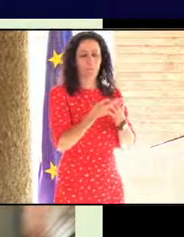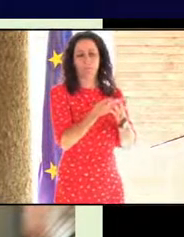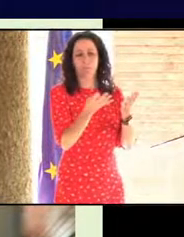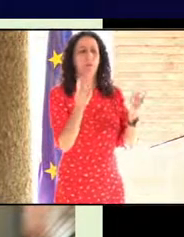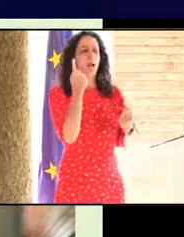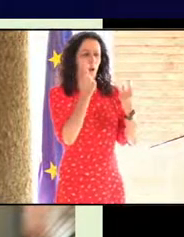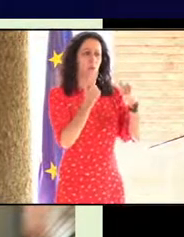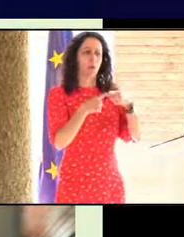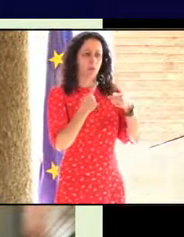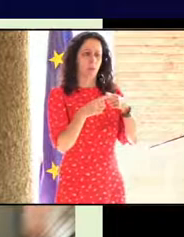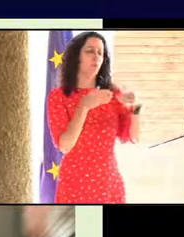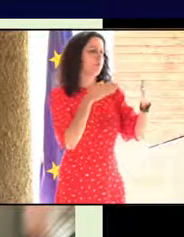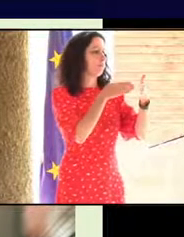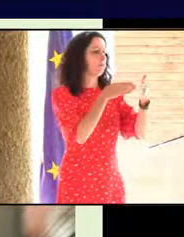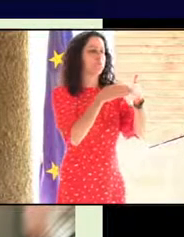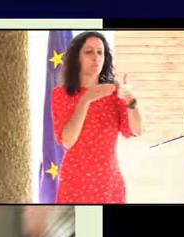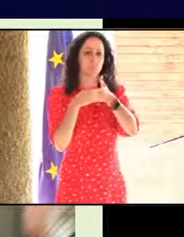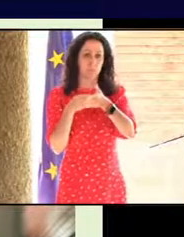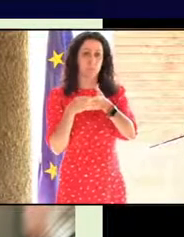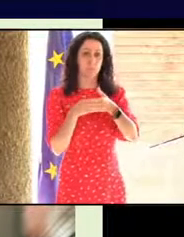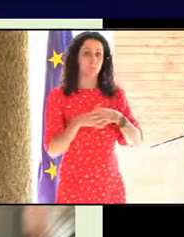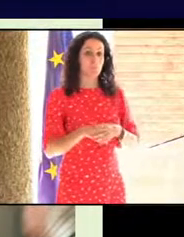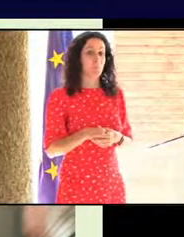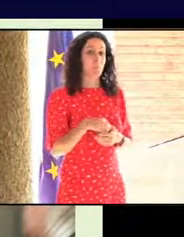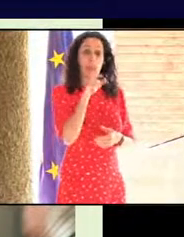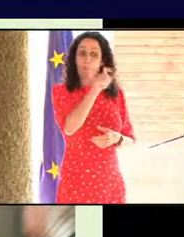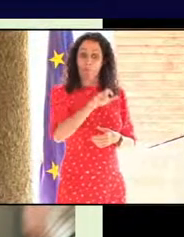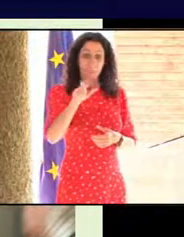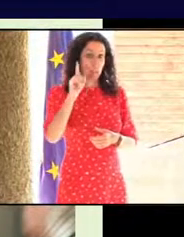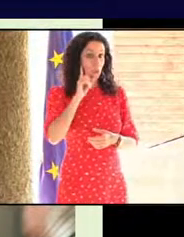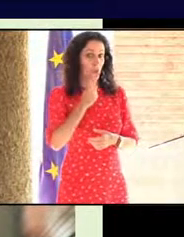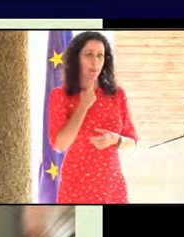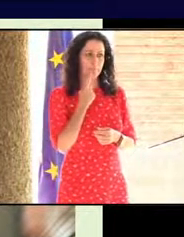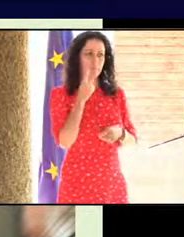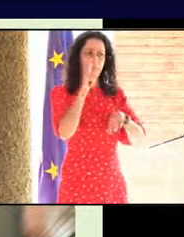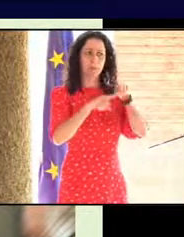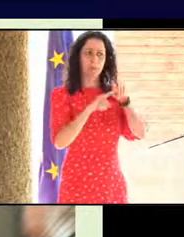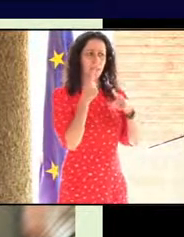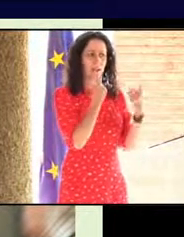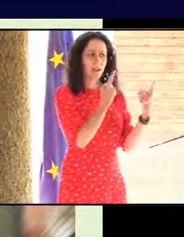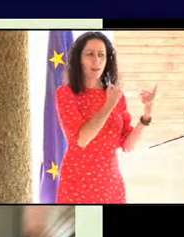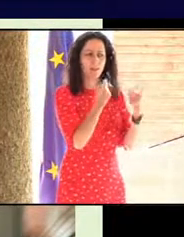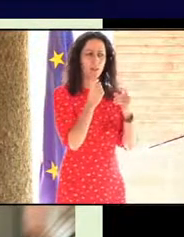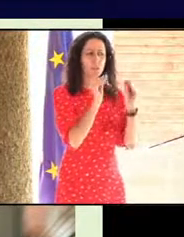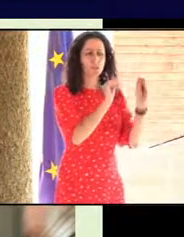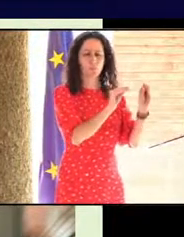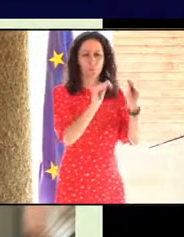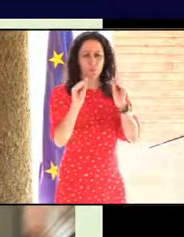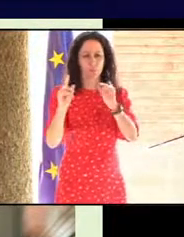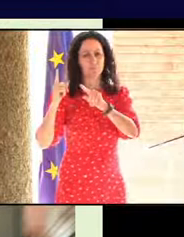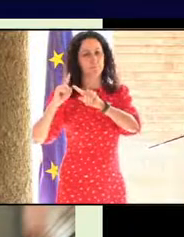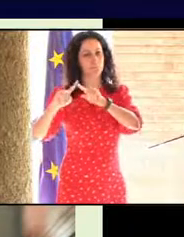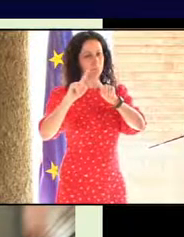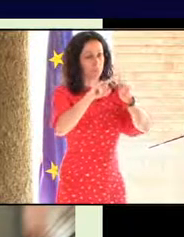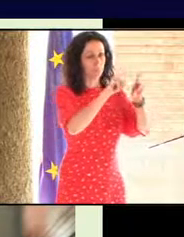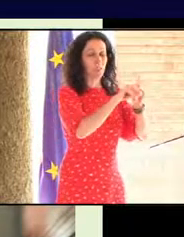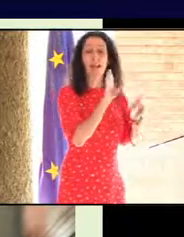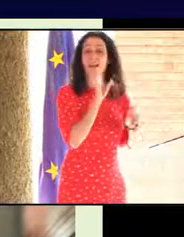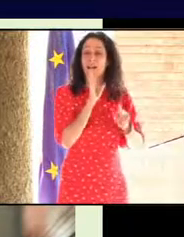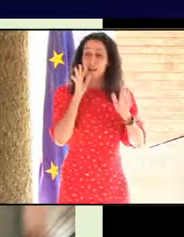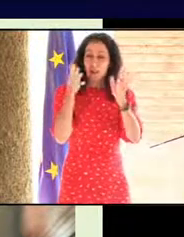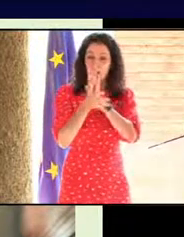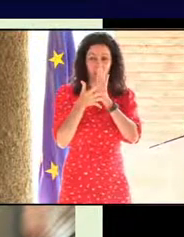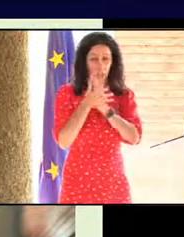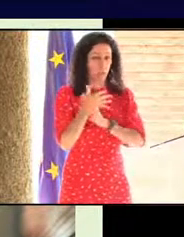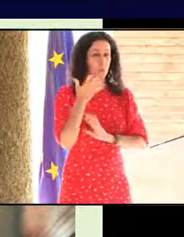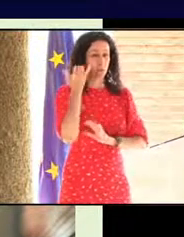en el acceso a la cultura siempre nos encontramos barreras para que con lo que dificultad el acceso de cualquier persona sorda que